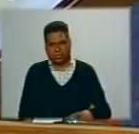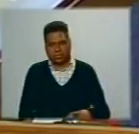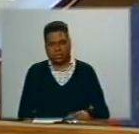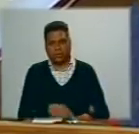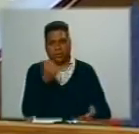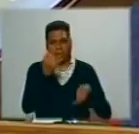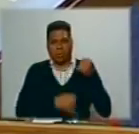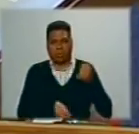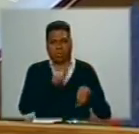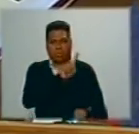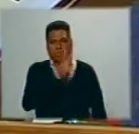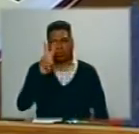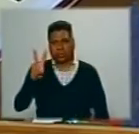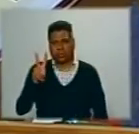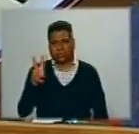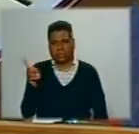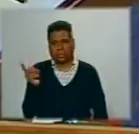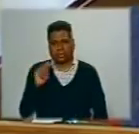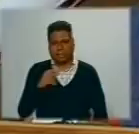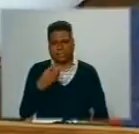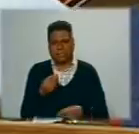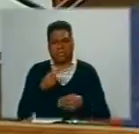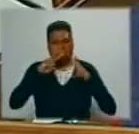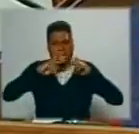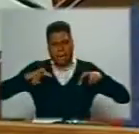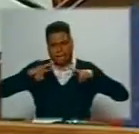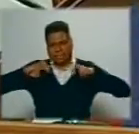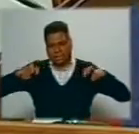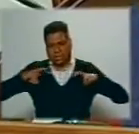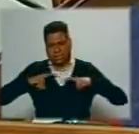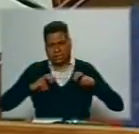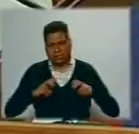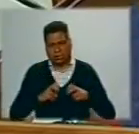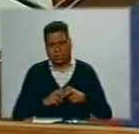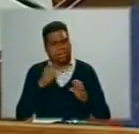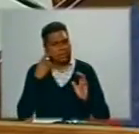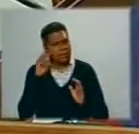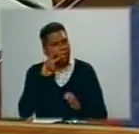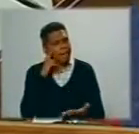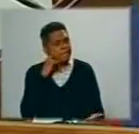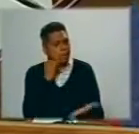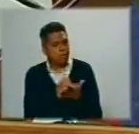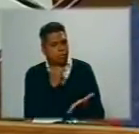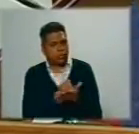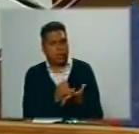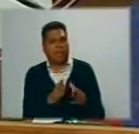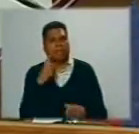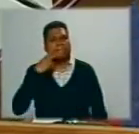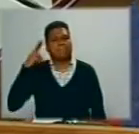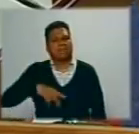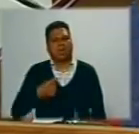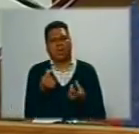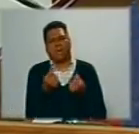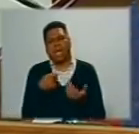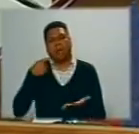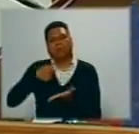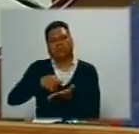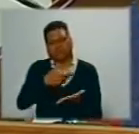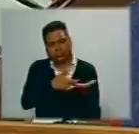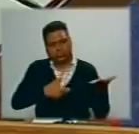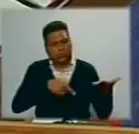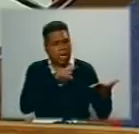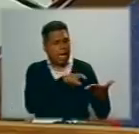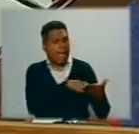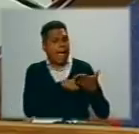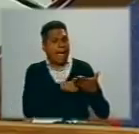meses mientras se hagan las investigaciones que comprueben el verdadero monto a pagar, cuyo tiempo de investigación no podrá